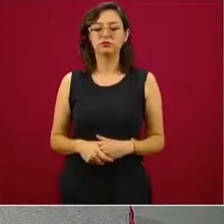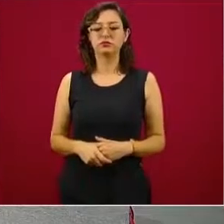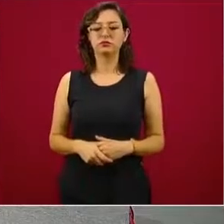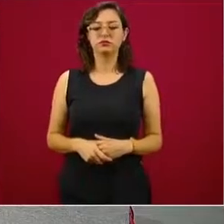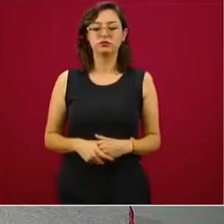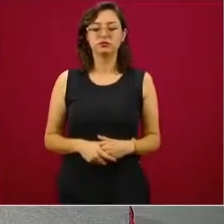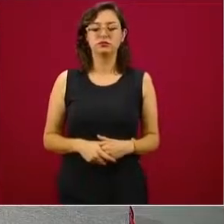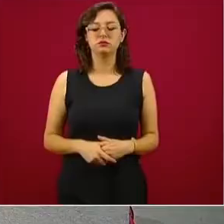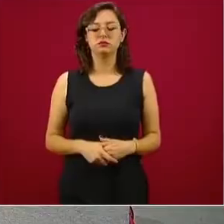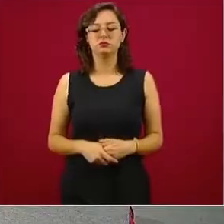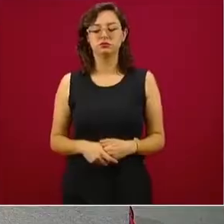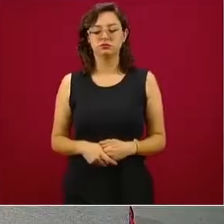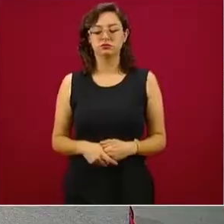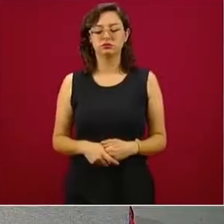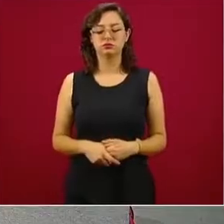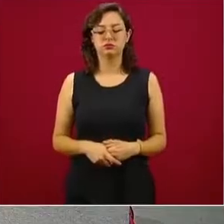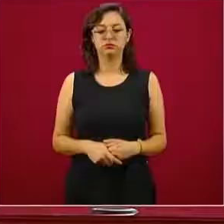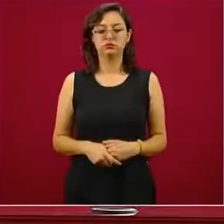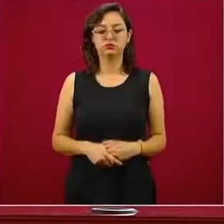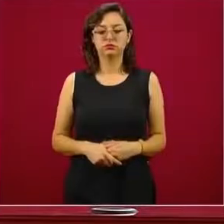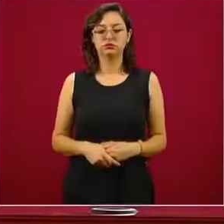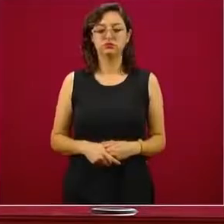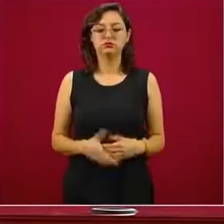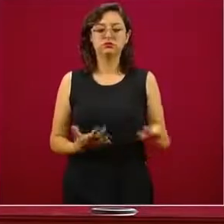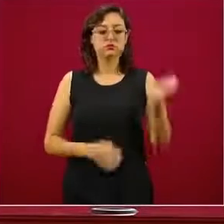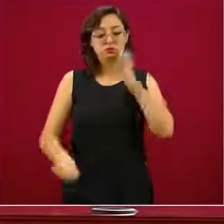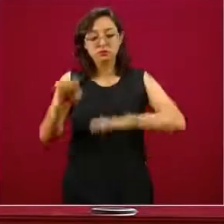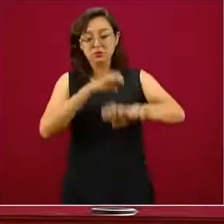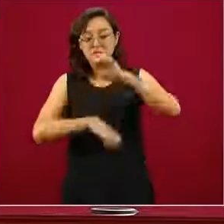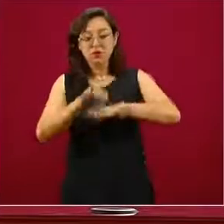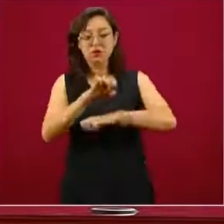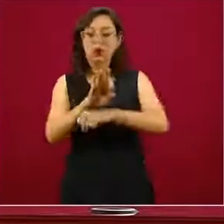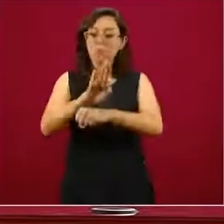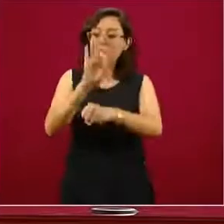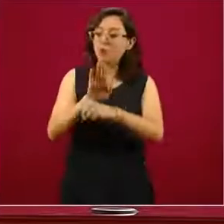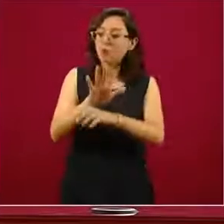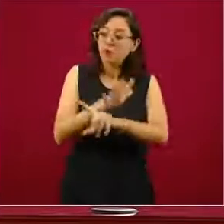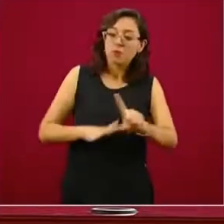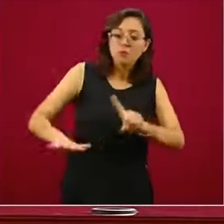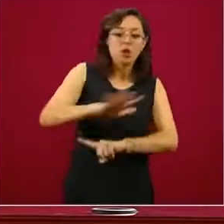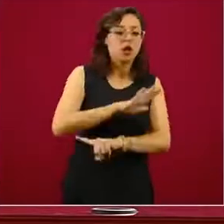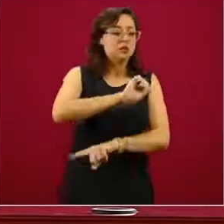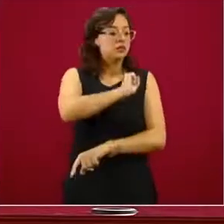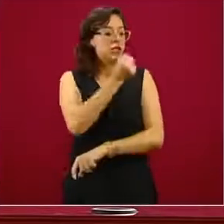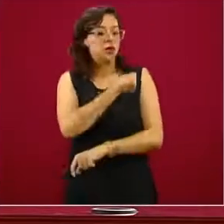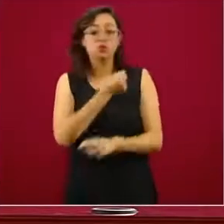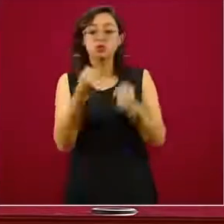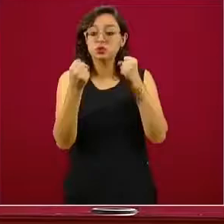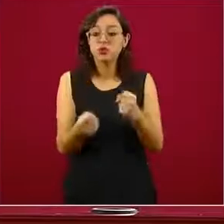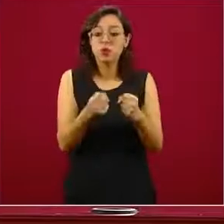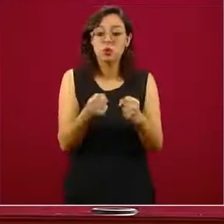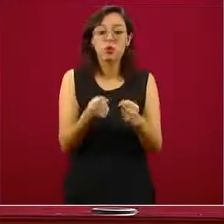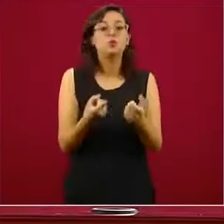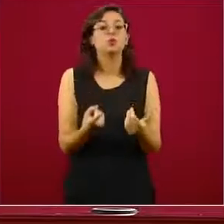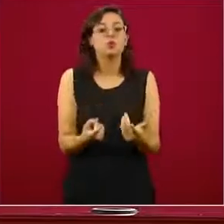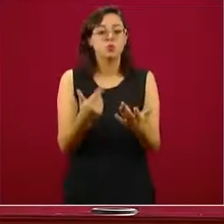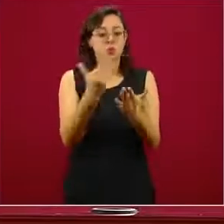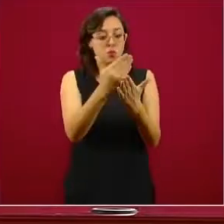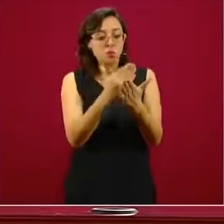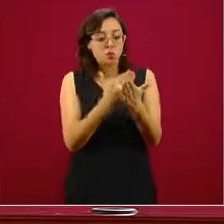de comprobación de los lineamientos técnicos de seguridad sanitaria, la primera tabla